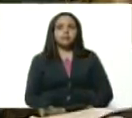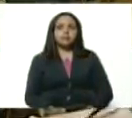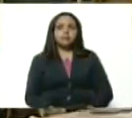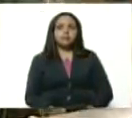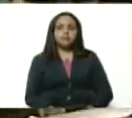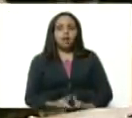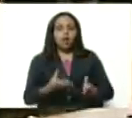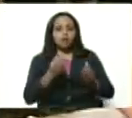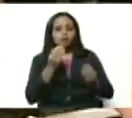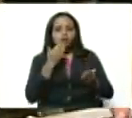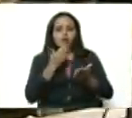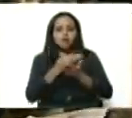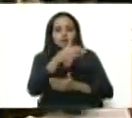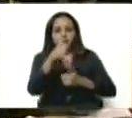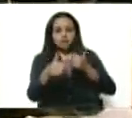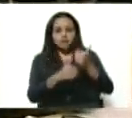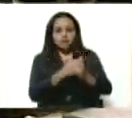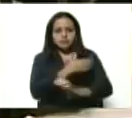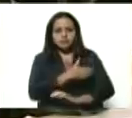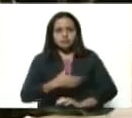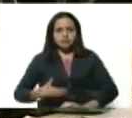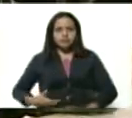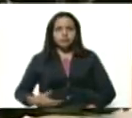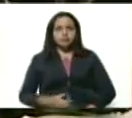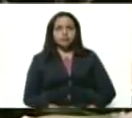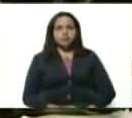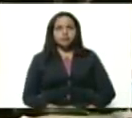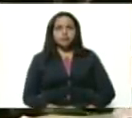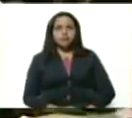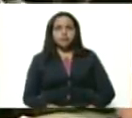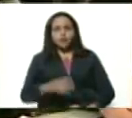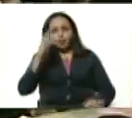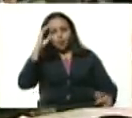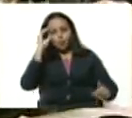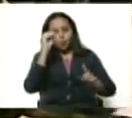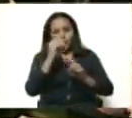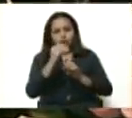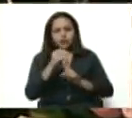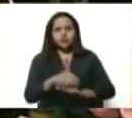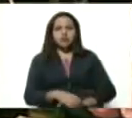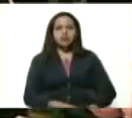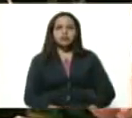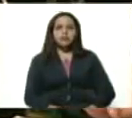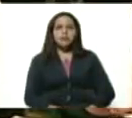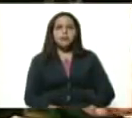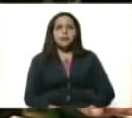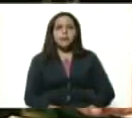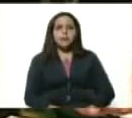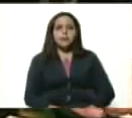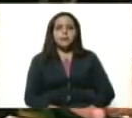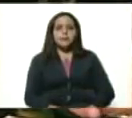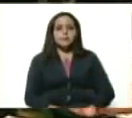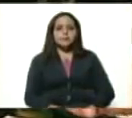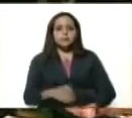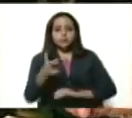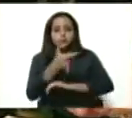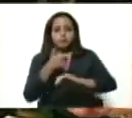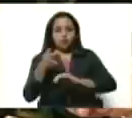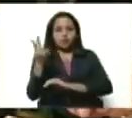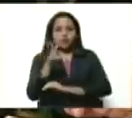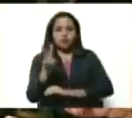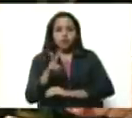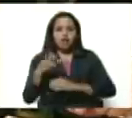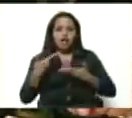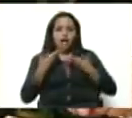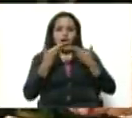vicepresidenta con el fin de que el estado venezolano contribuye a garantizar la